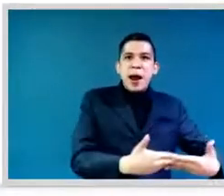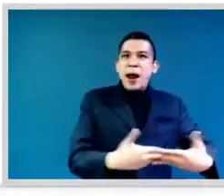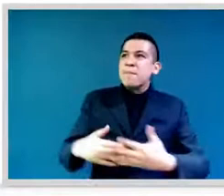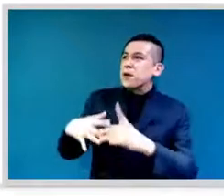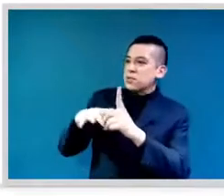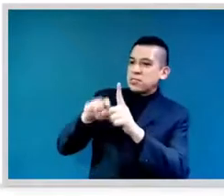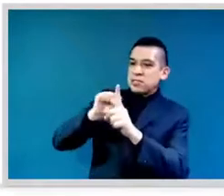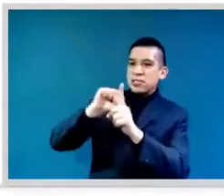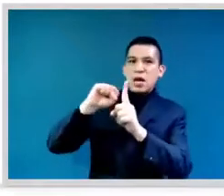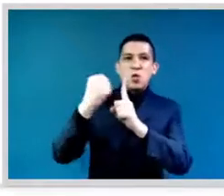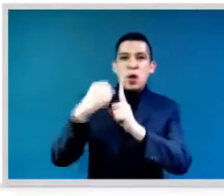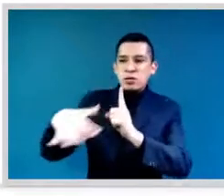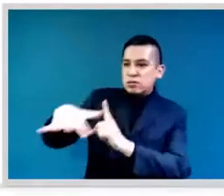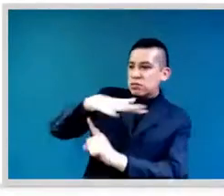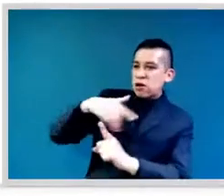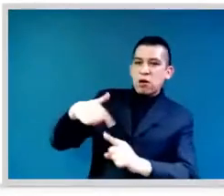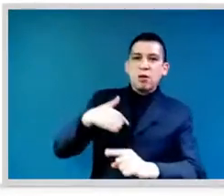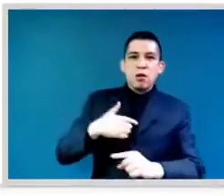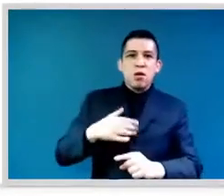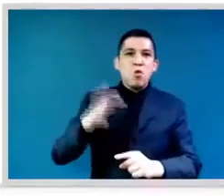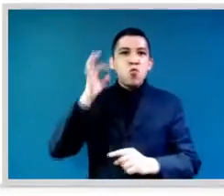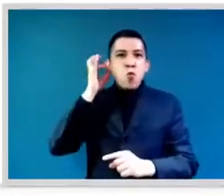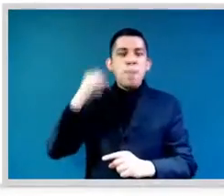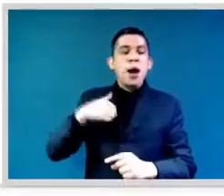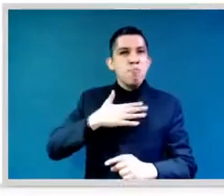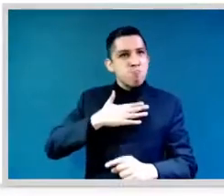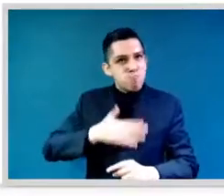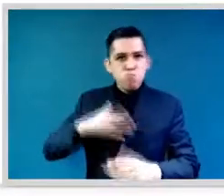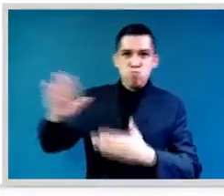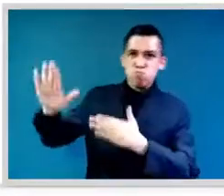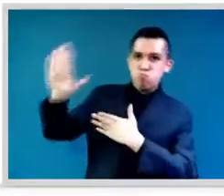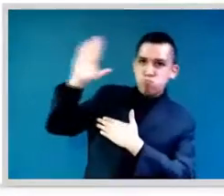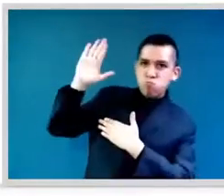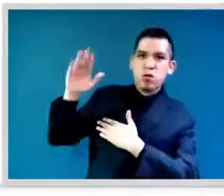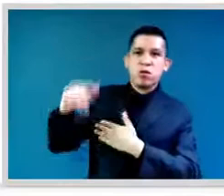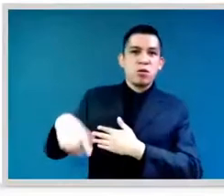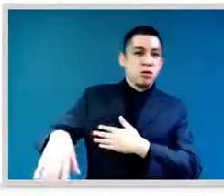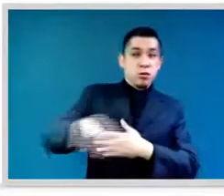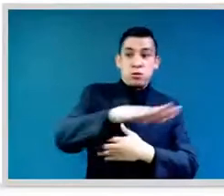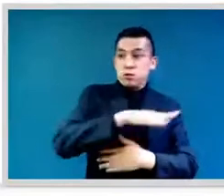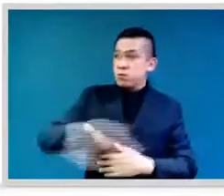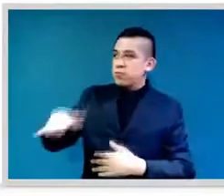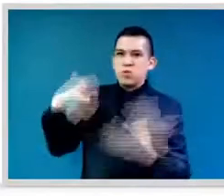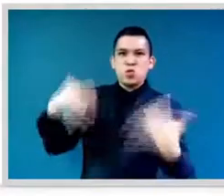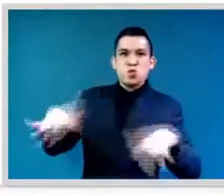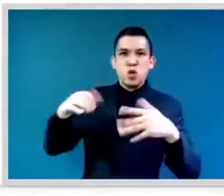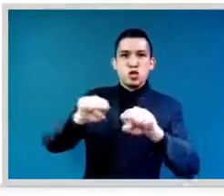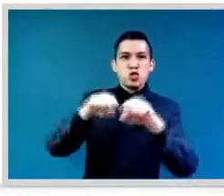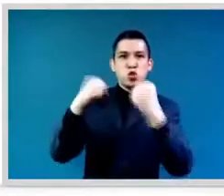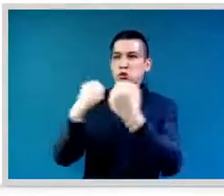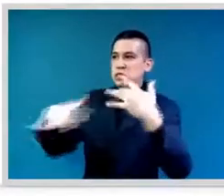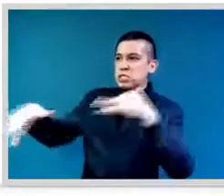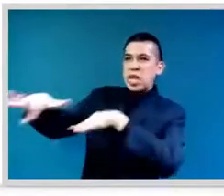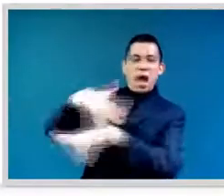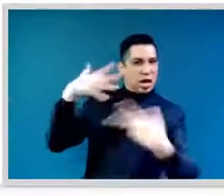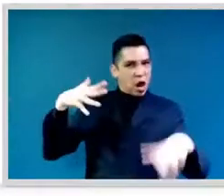están comprometidas en el avance profesional, político, social, a condicionarlas muchas veces en el momento de ese cruce de